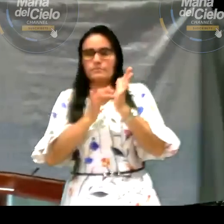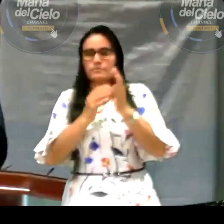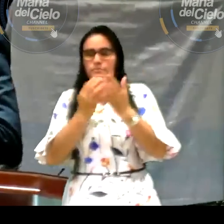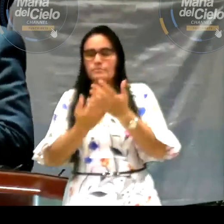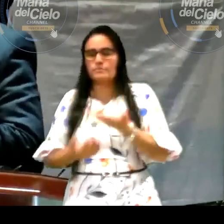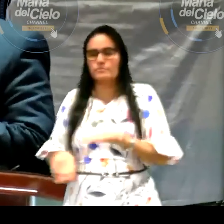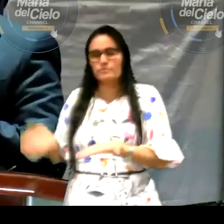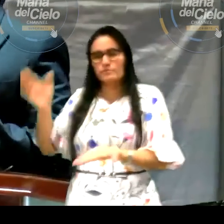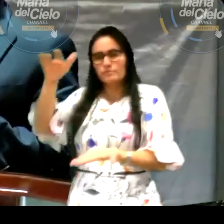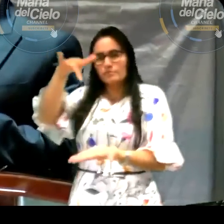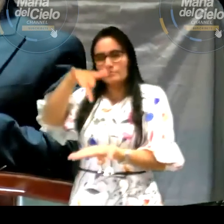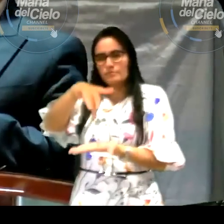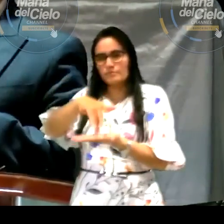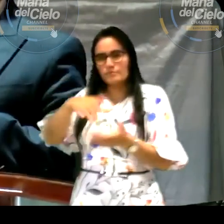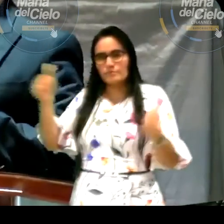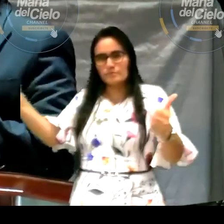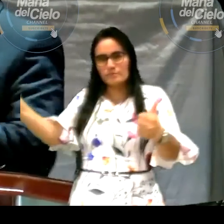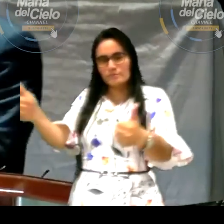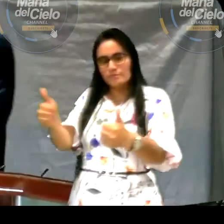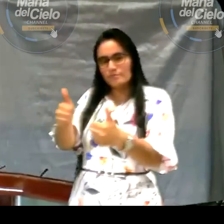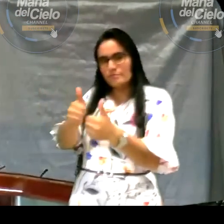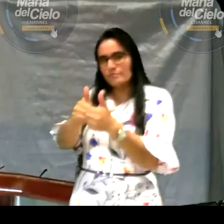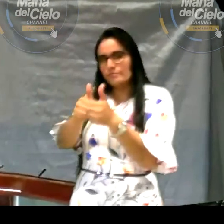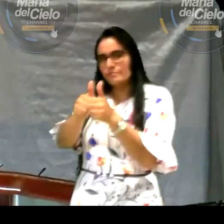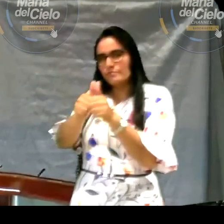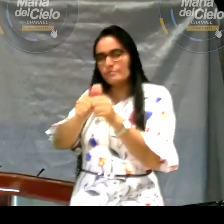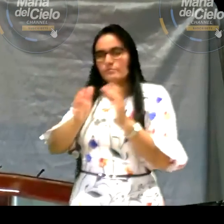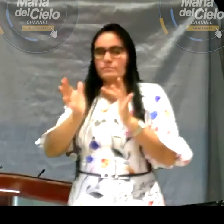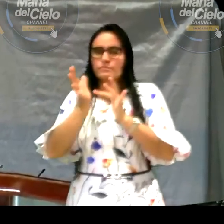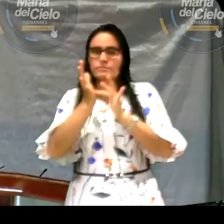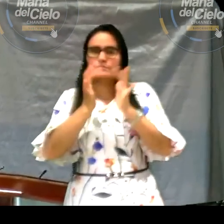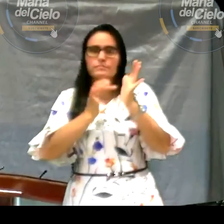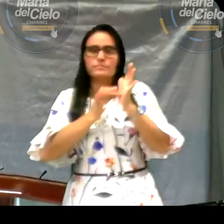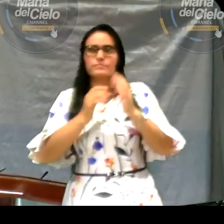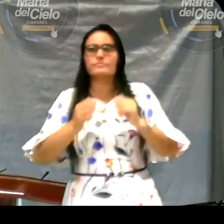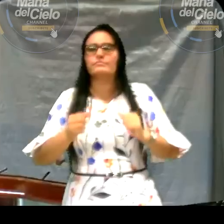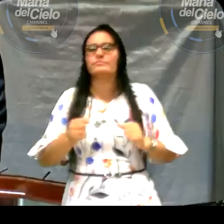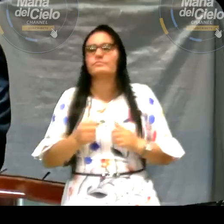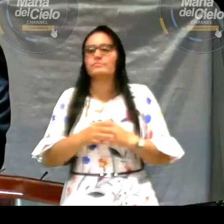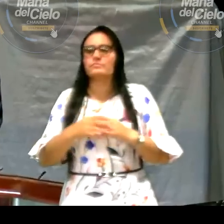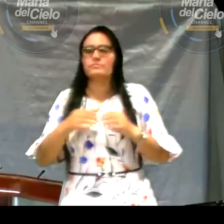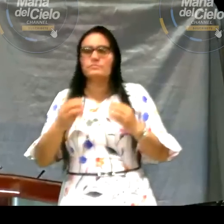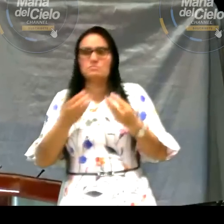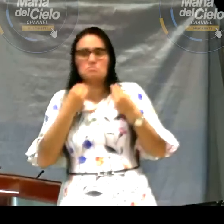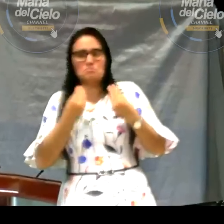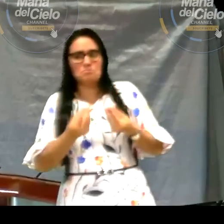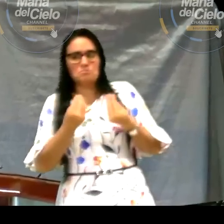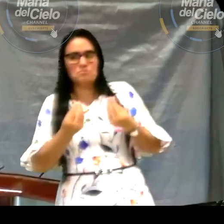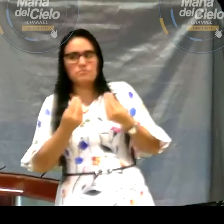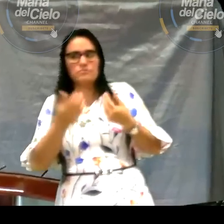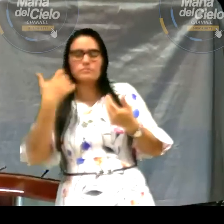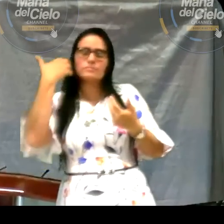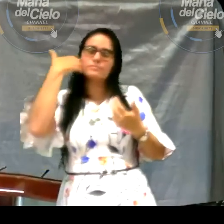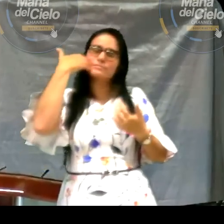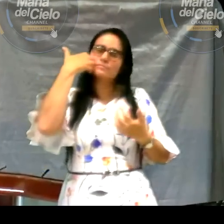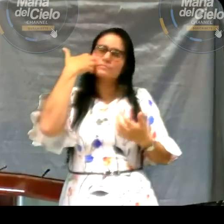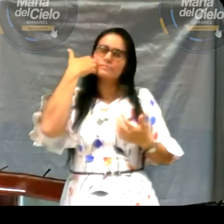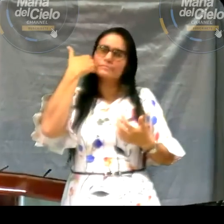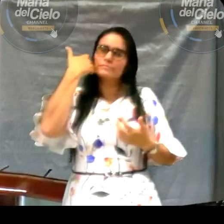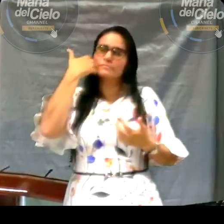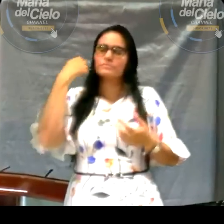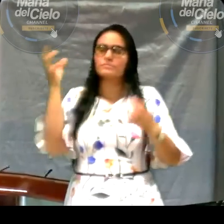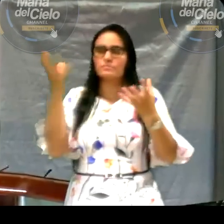Se acerca Jesús. Y no se le fue a los otros enfermos, porque los otros no quisieron saber nada